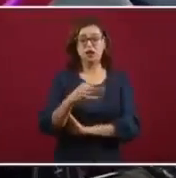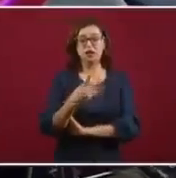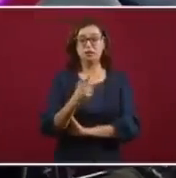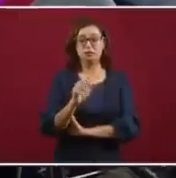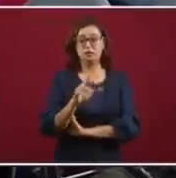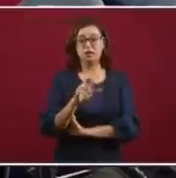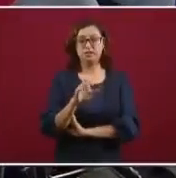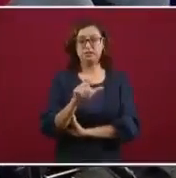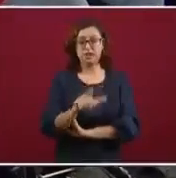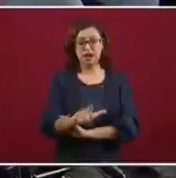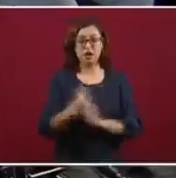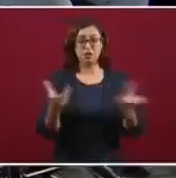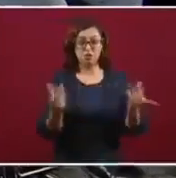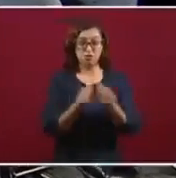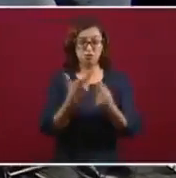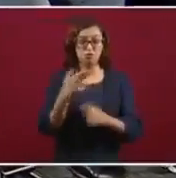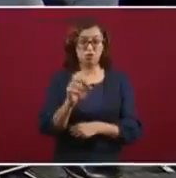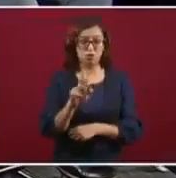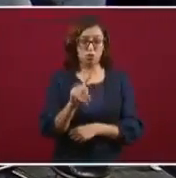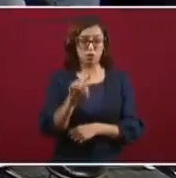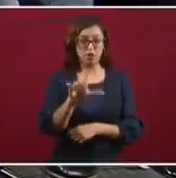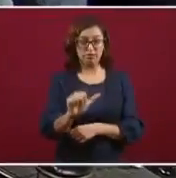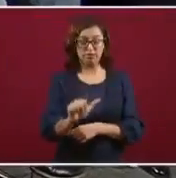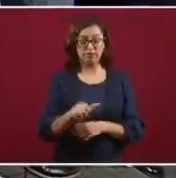con Huerta.